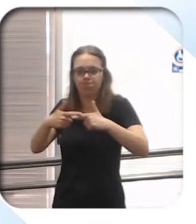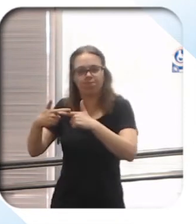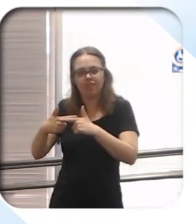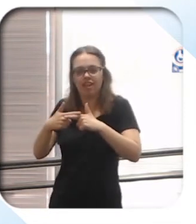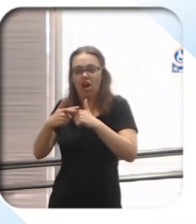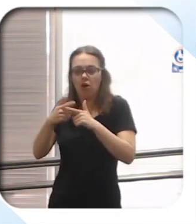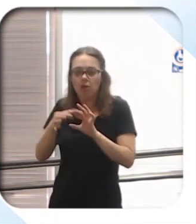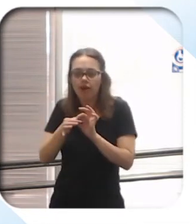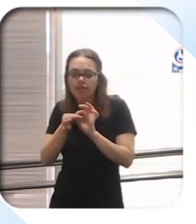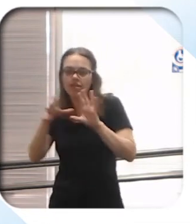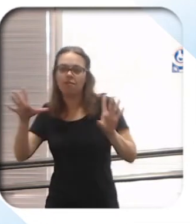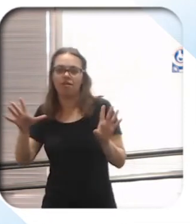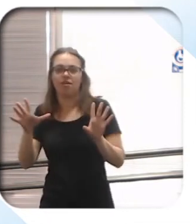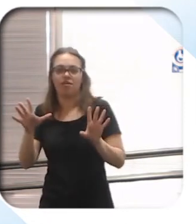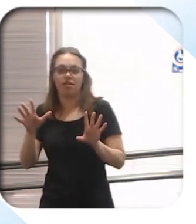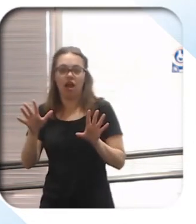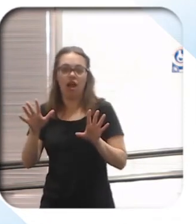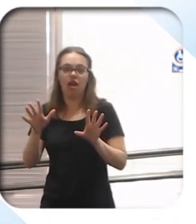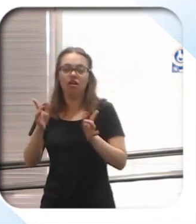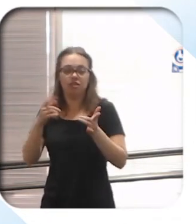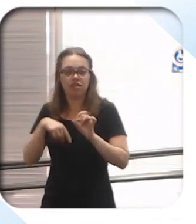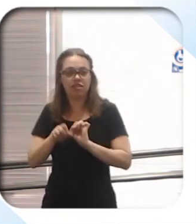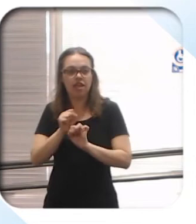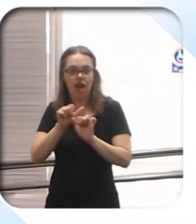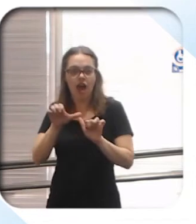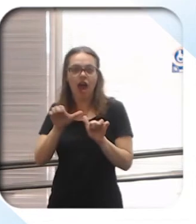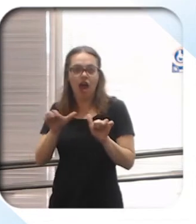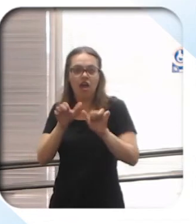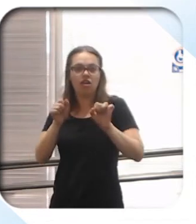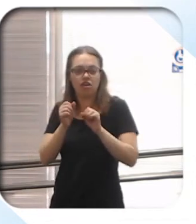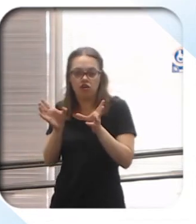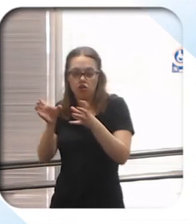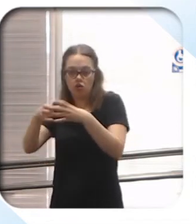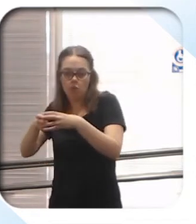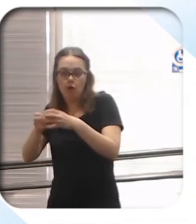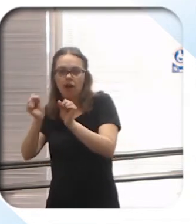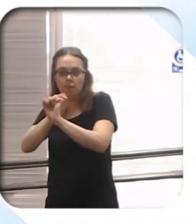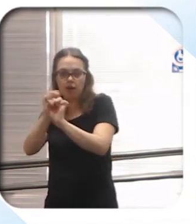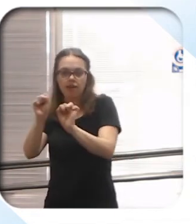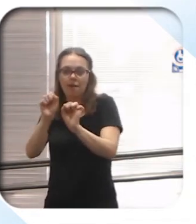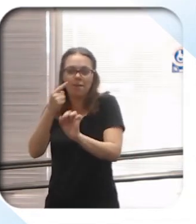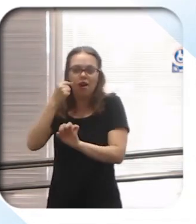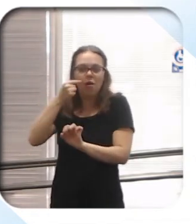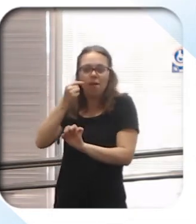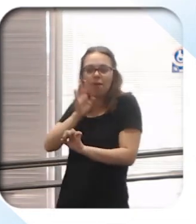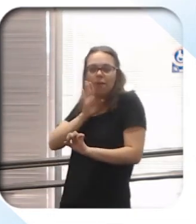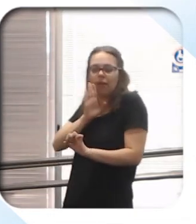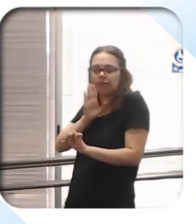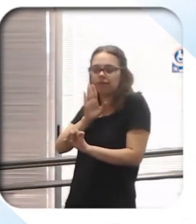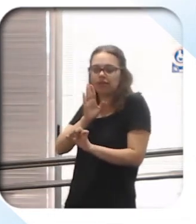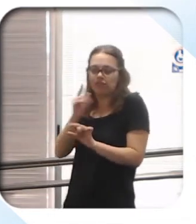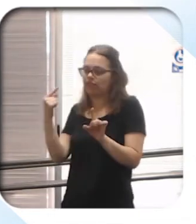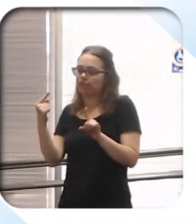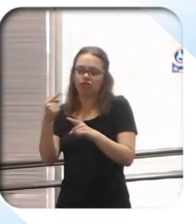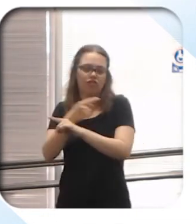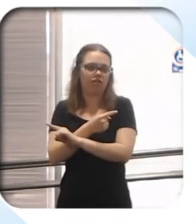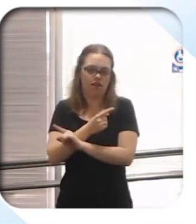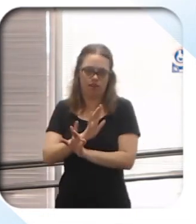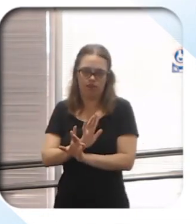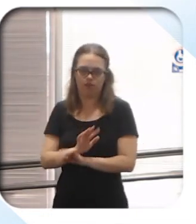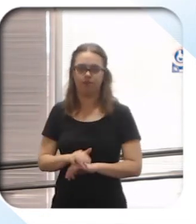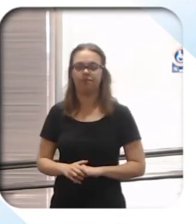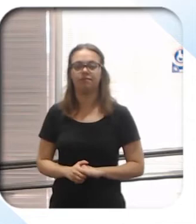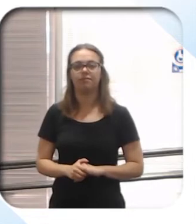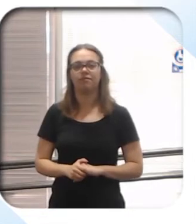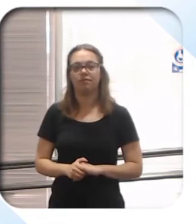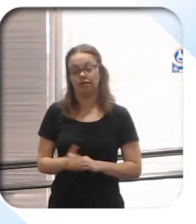realmente independientes. Y algunos tienen capacidades y grupos que han logrado formar y los padres parece que van en lo contrario, ¿no?